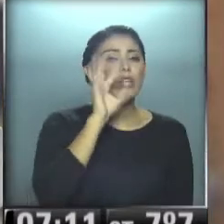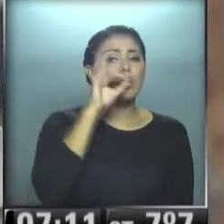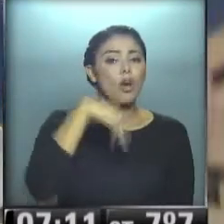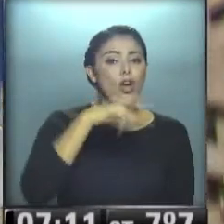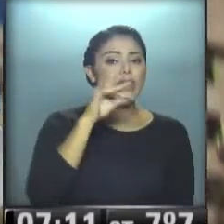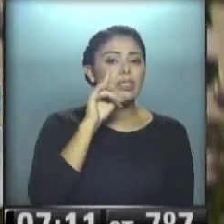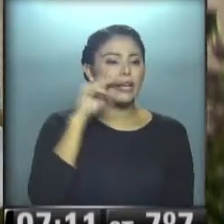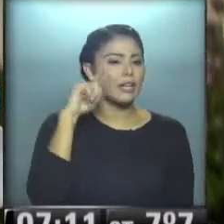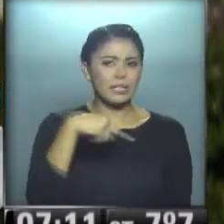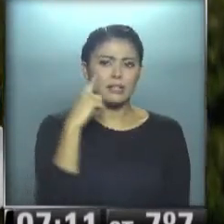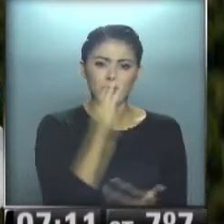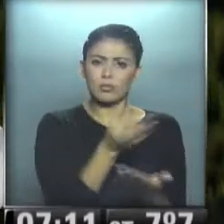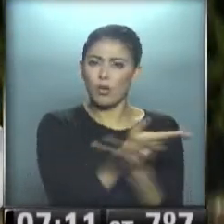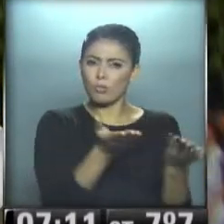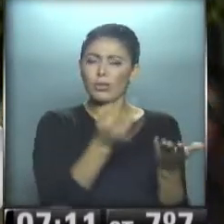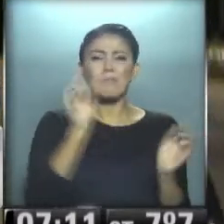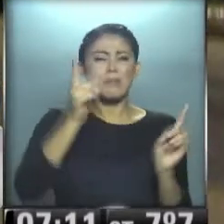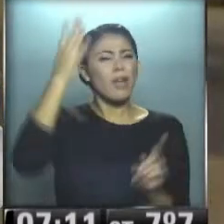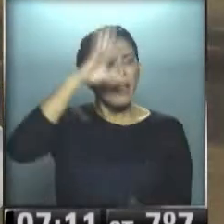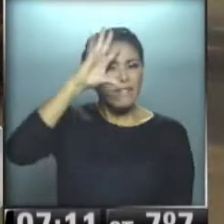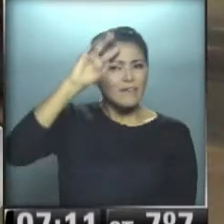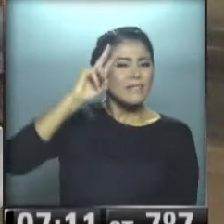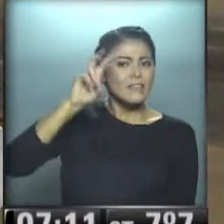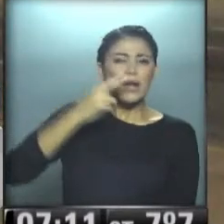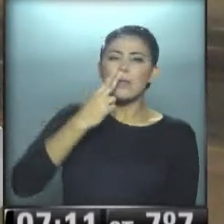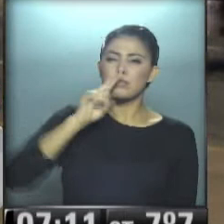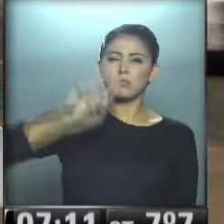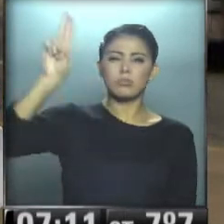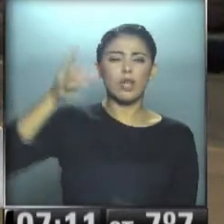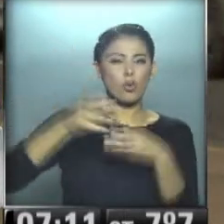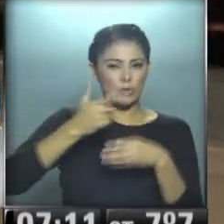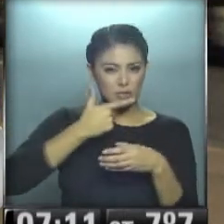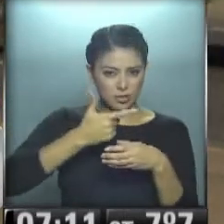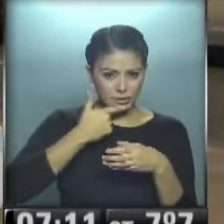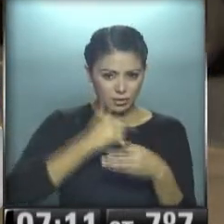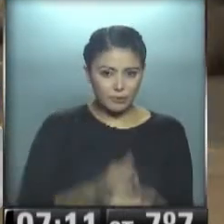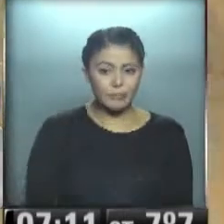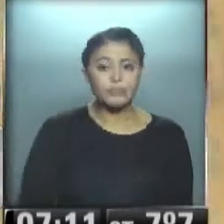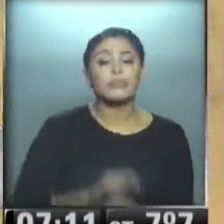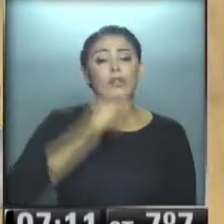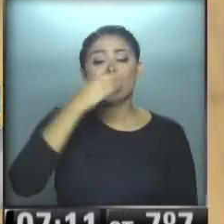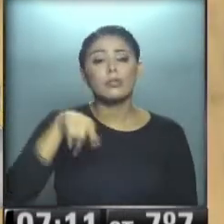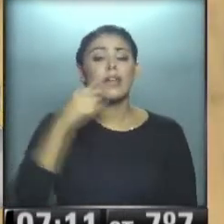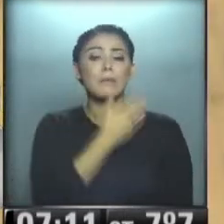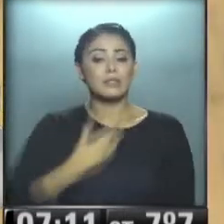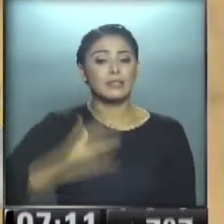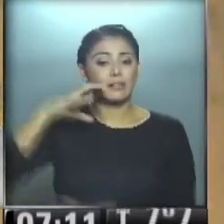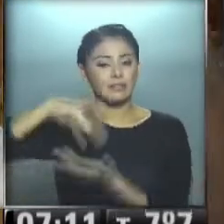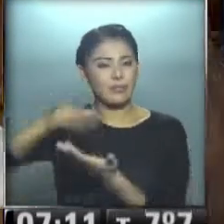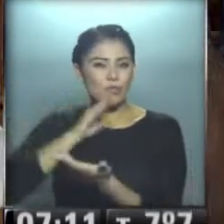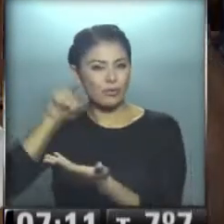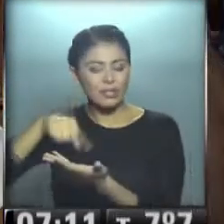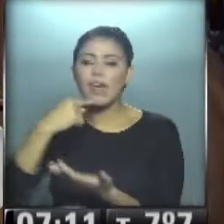reivindica públicamente la figura de Adolf Hitler y el nazismo. Julio Schlosser, titular de la entidad judía, recordó que